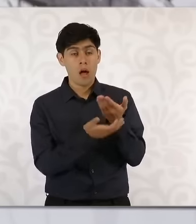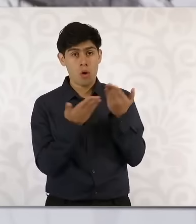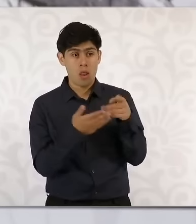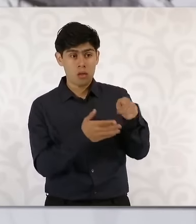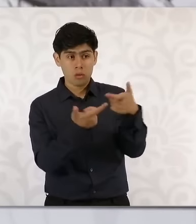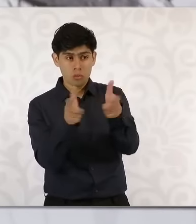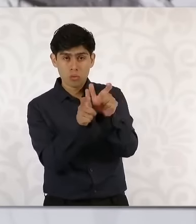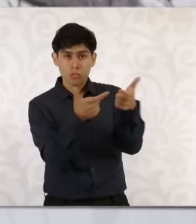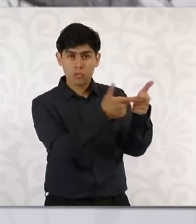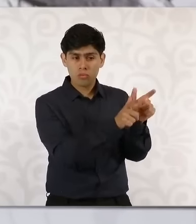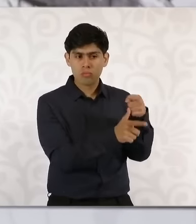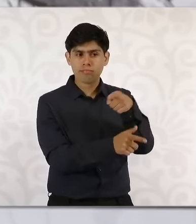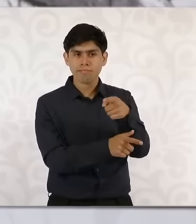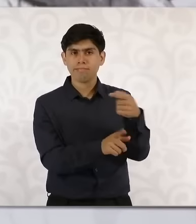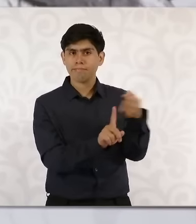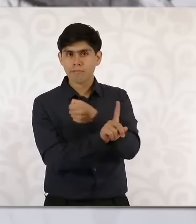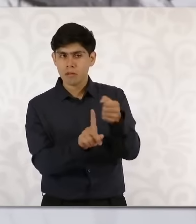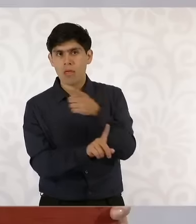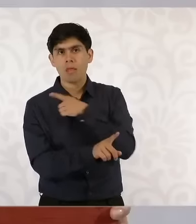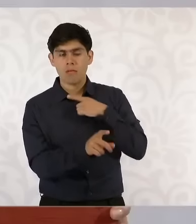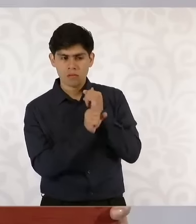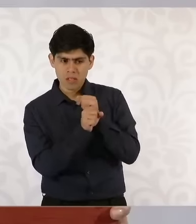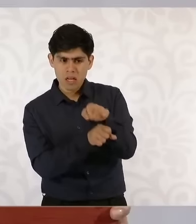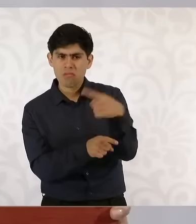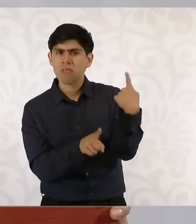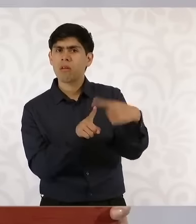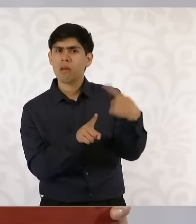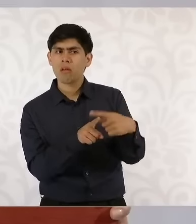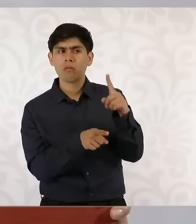investigar quiénes son, de dónde vienen y si les pagan,